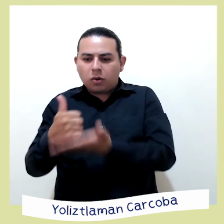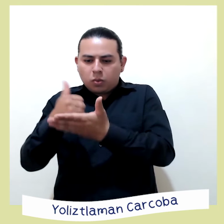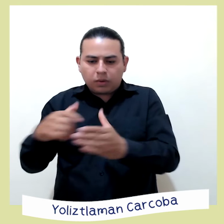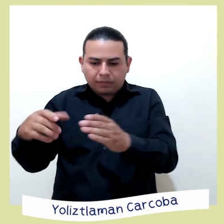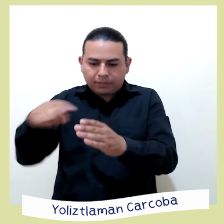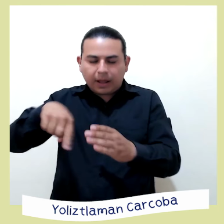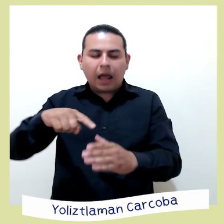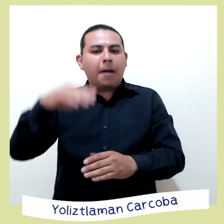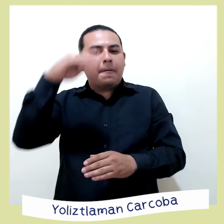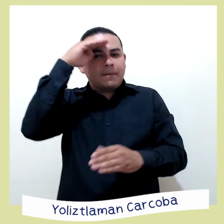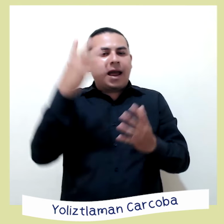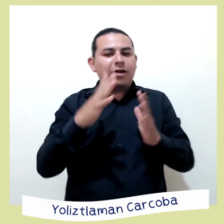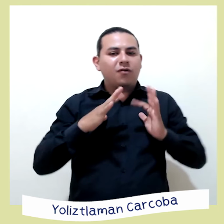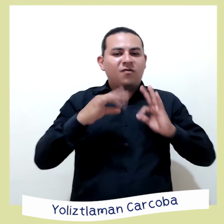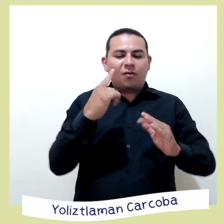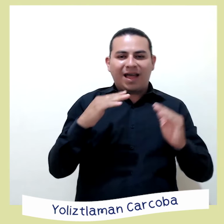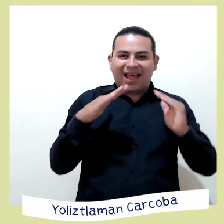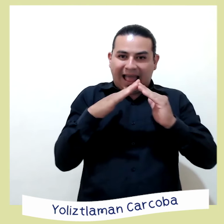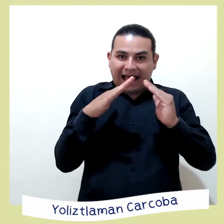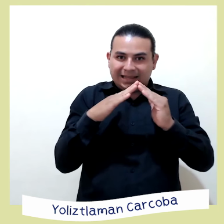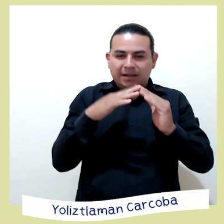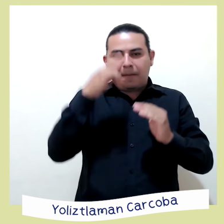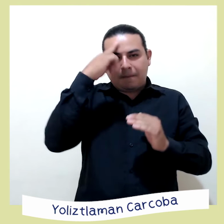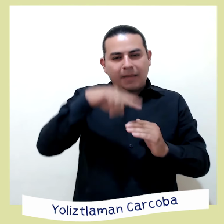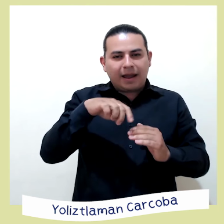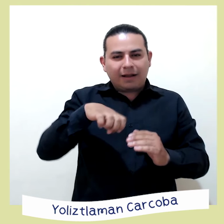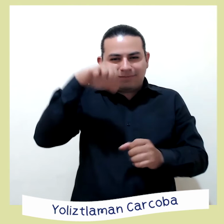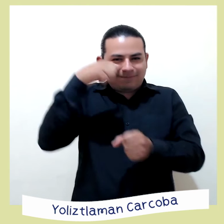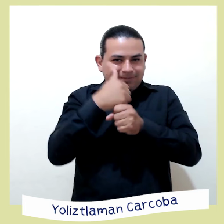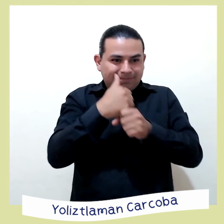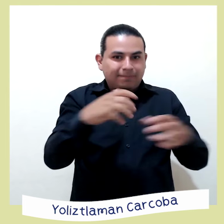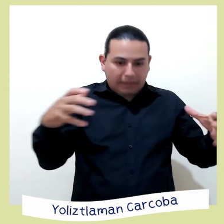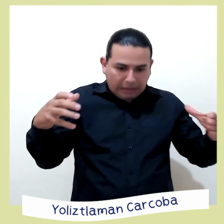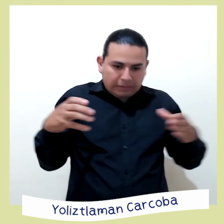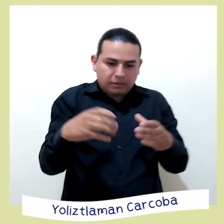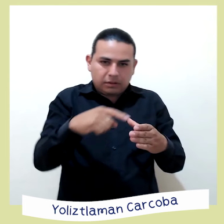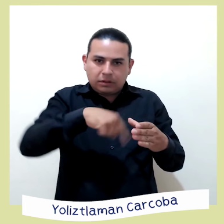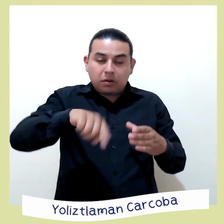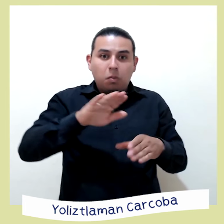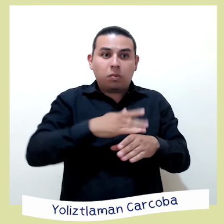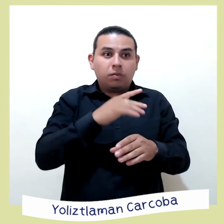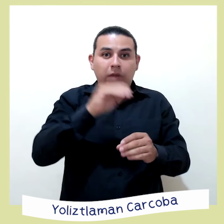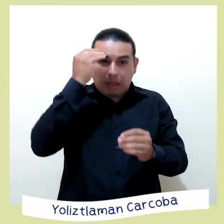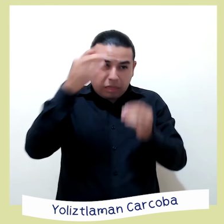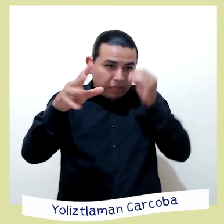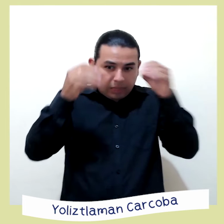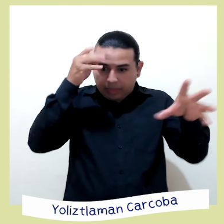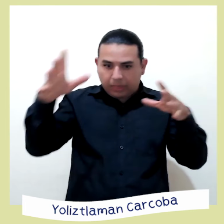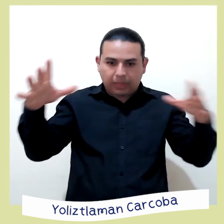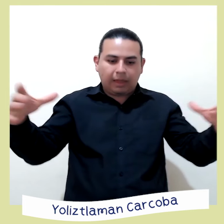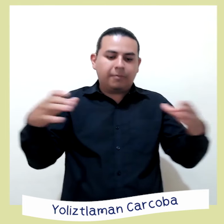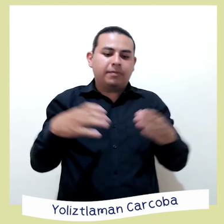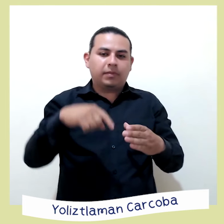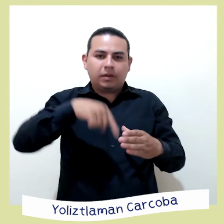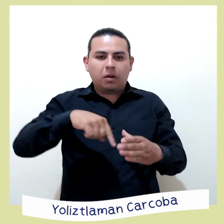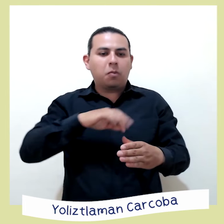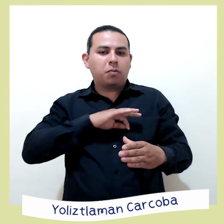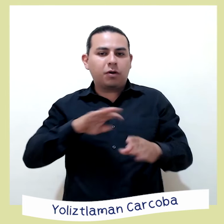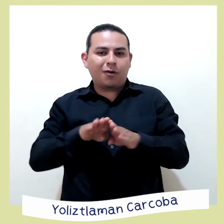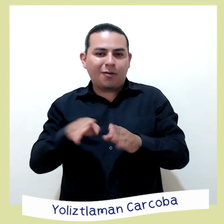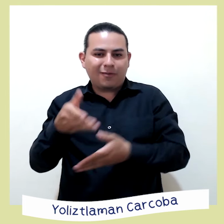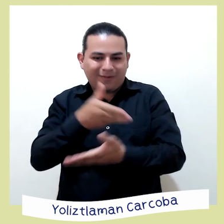así como nosotros fundamos una casa de día para el adulto mayor LGBTI, pudiéramos